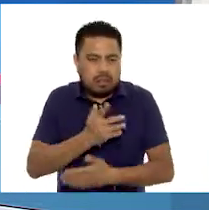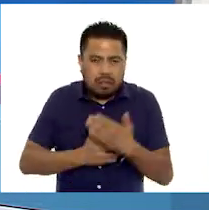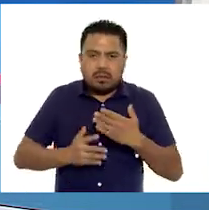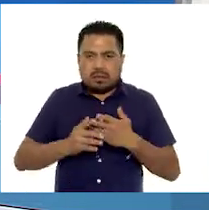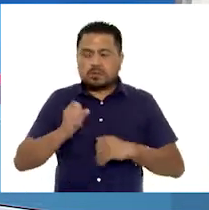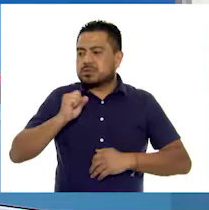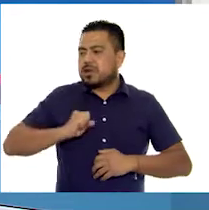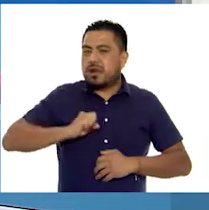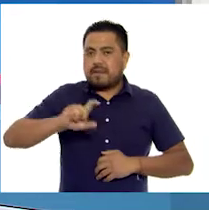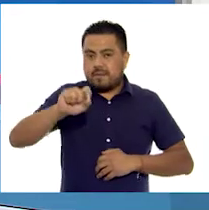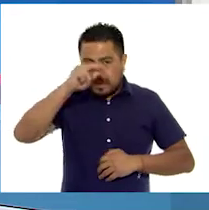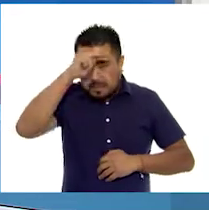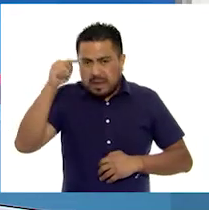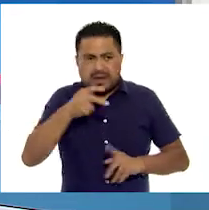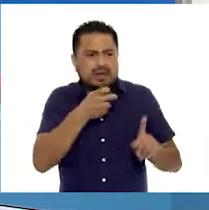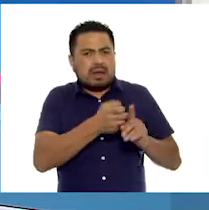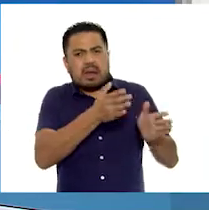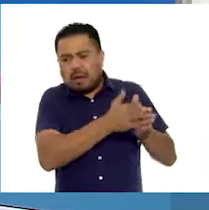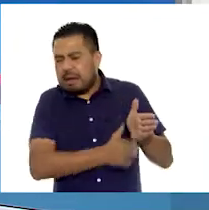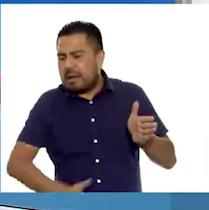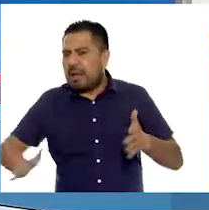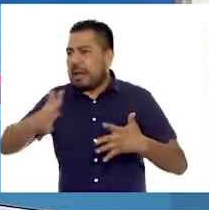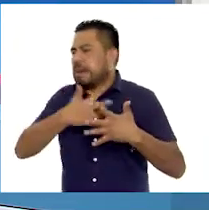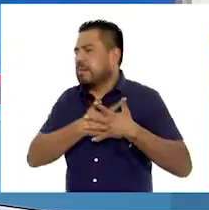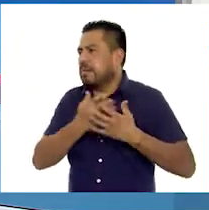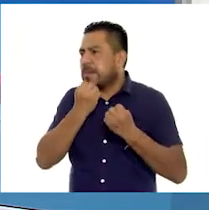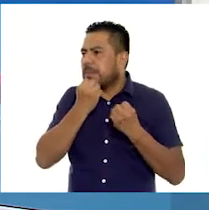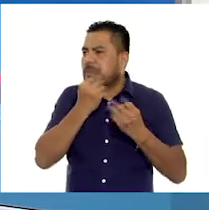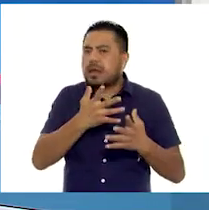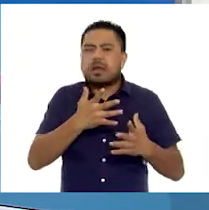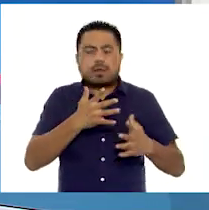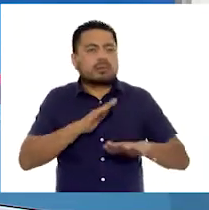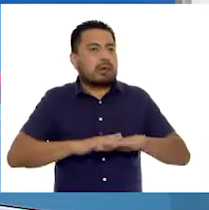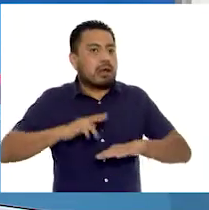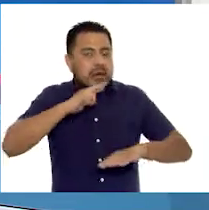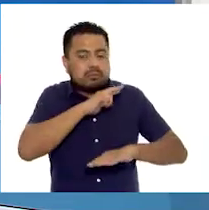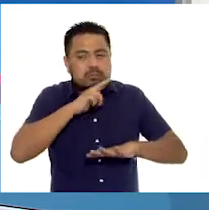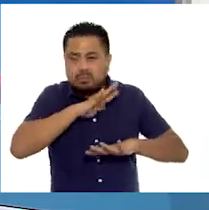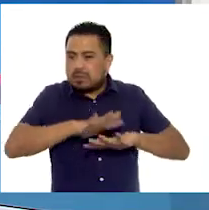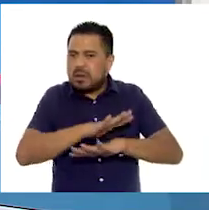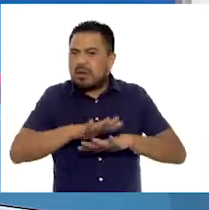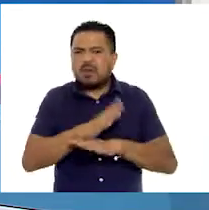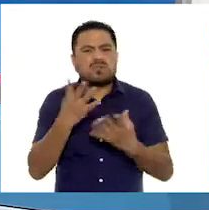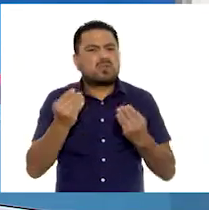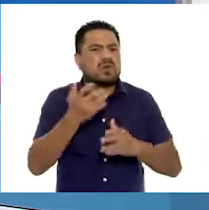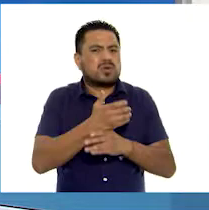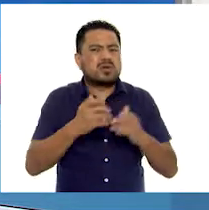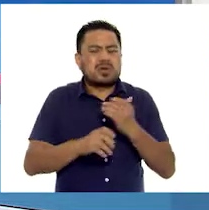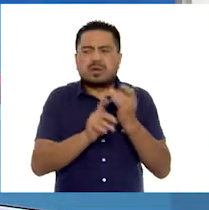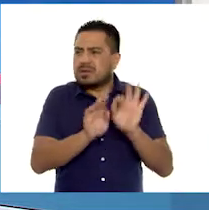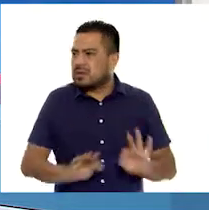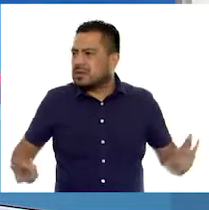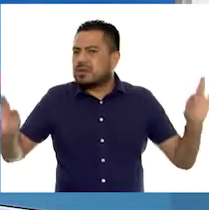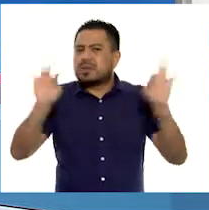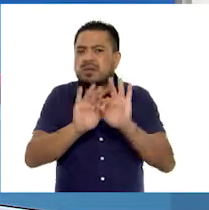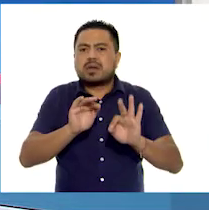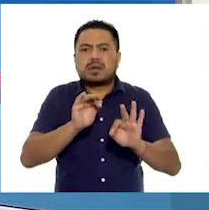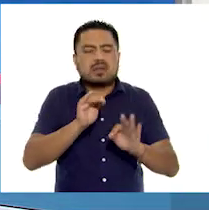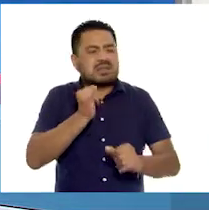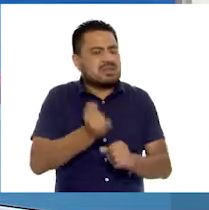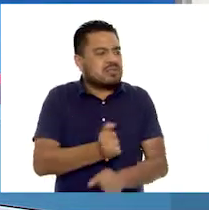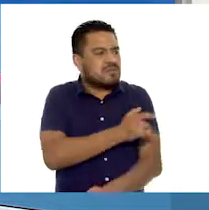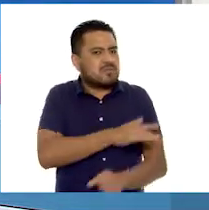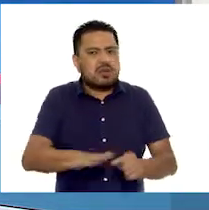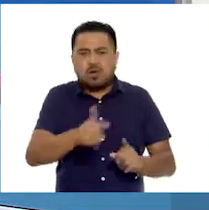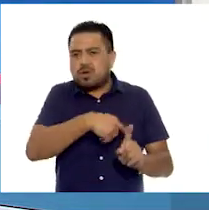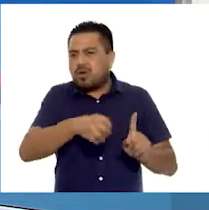siglo 20 mexicano es una época apasionante de cambios acelerados ocurrieron muchos acontecimientos importantes que es imposible de